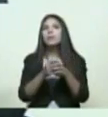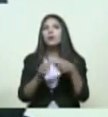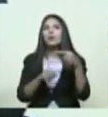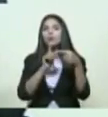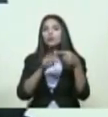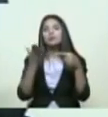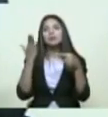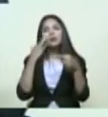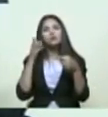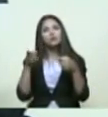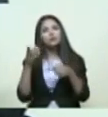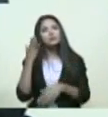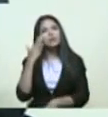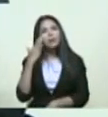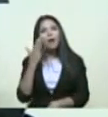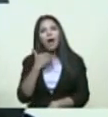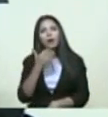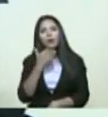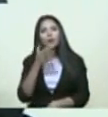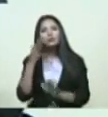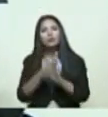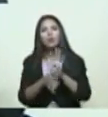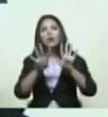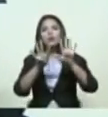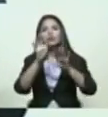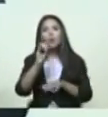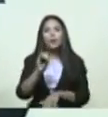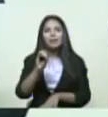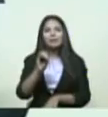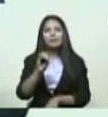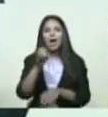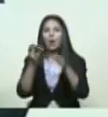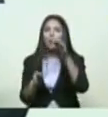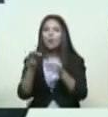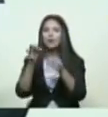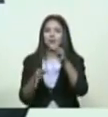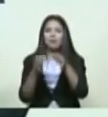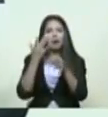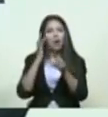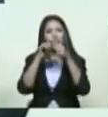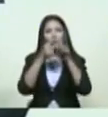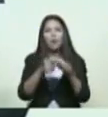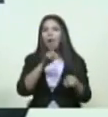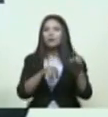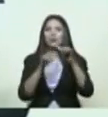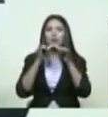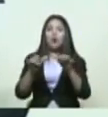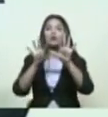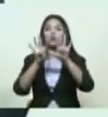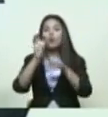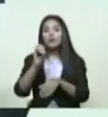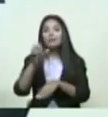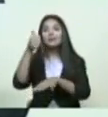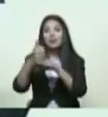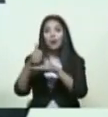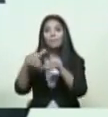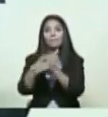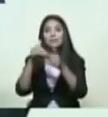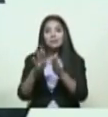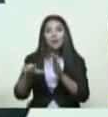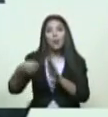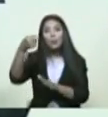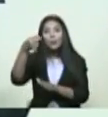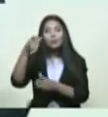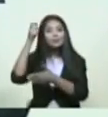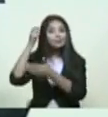si tiene conocimiento sobre algunos 90 fiscales, ese es el número que dan algunas denuncias de 90 fiscales y directores del Ministerio Público que se les